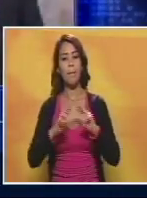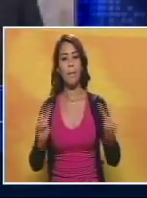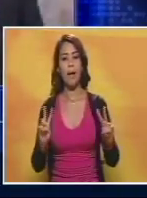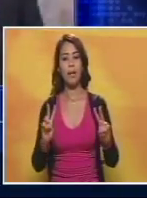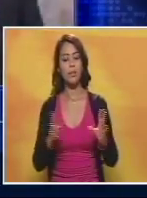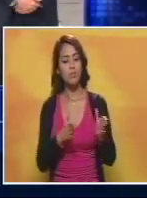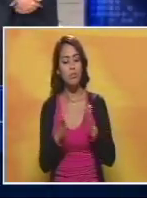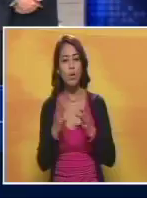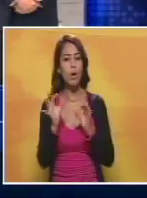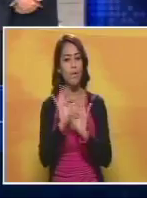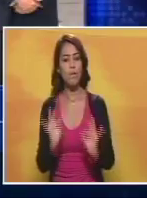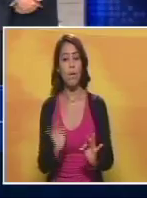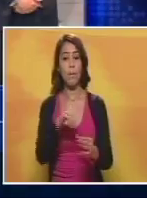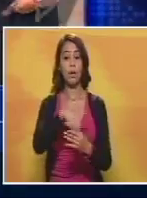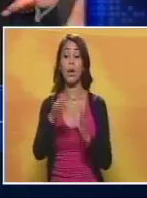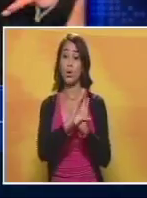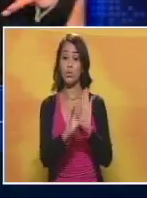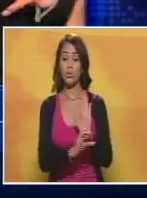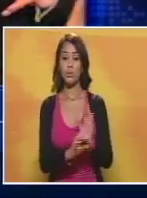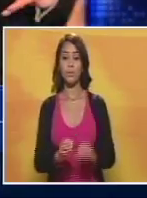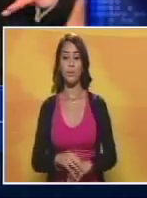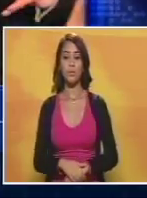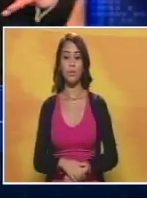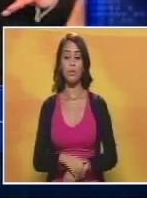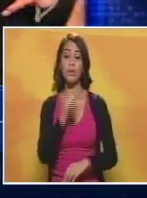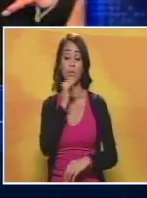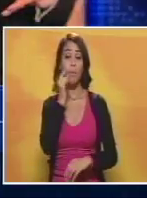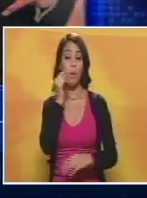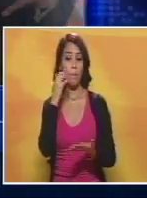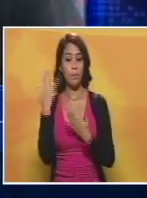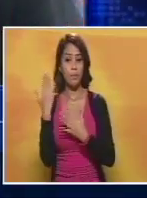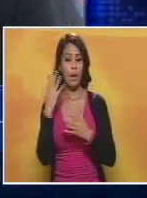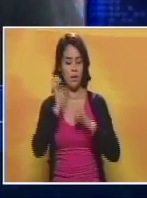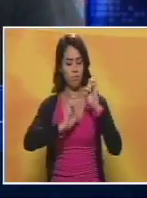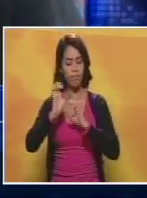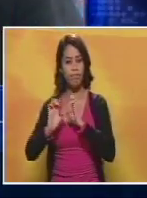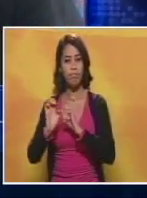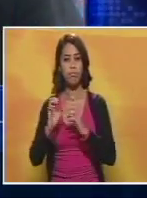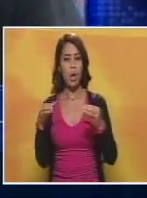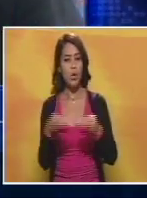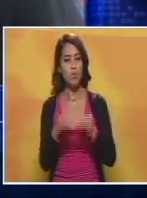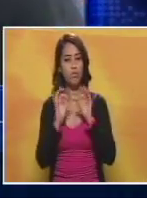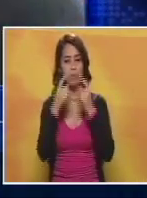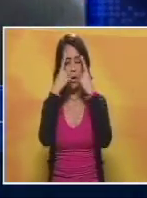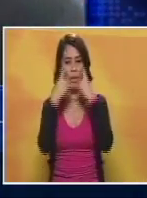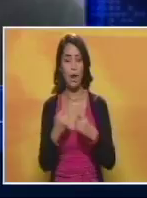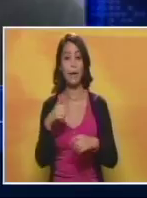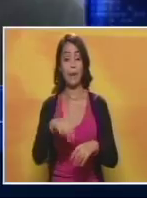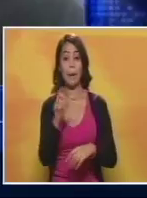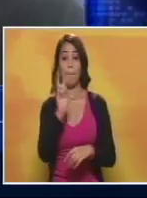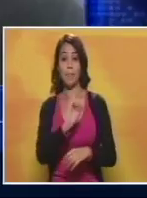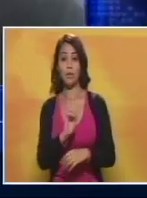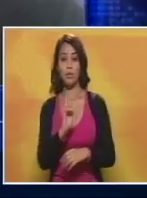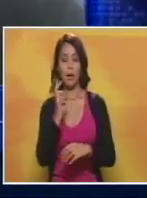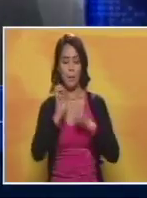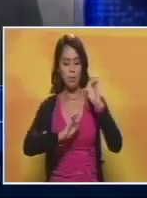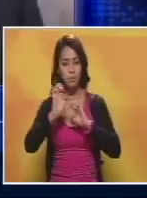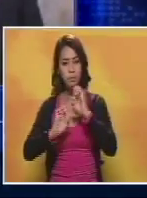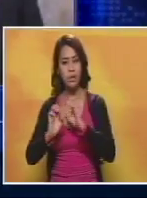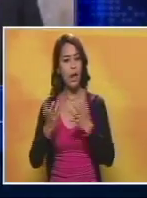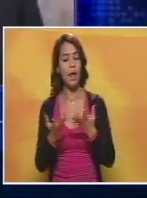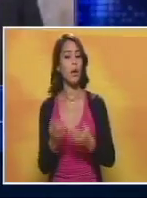Mike Pompeo como nuevo secretario de Estado en Washington significa el endurecimiento de las políticas del gobierno norteamericano contra Venezuela.